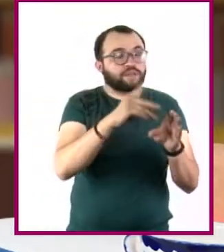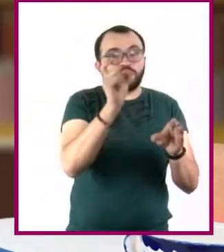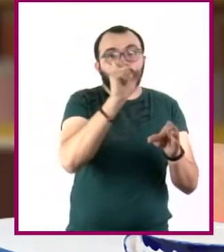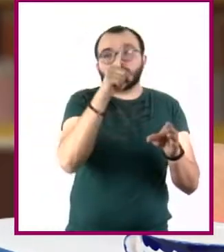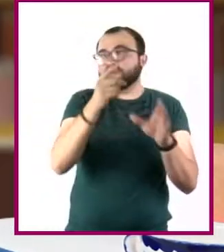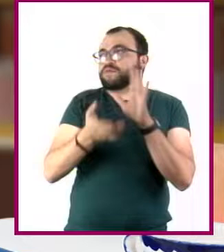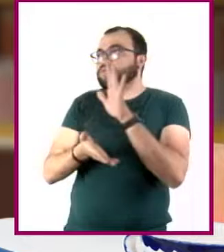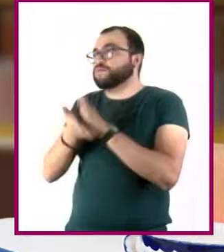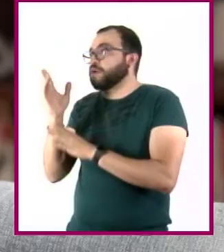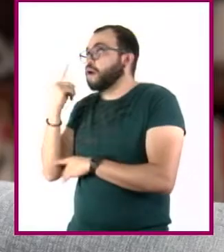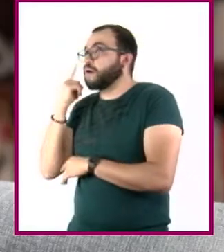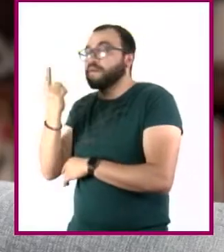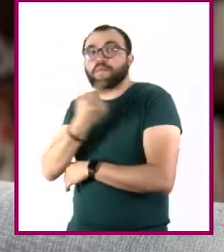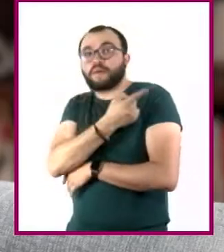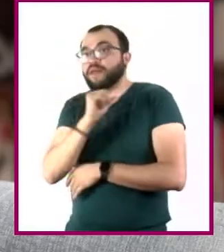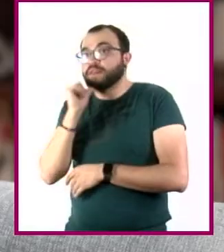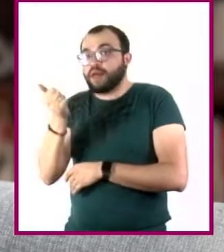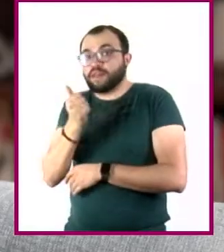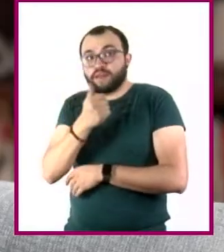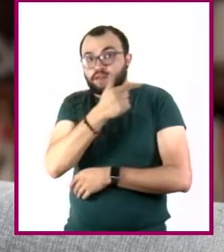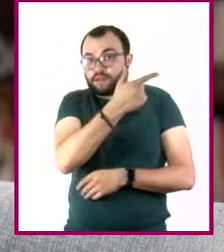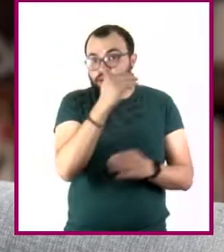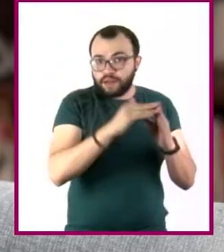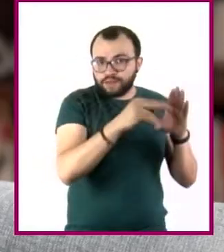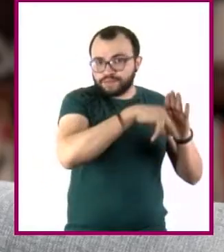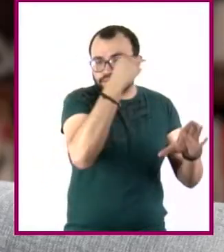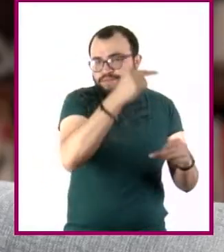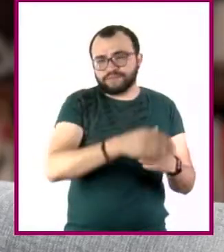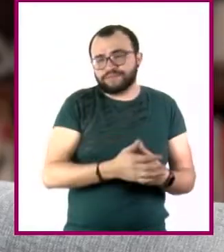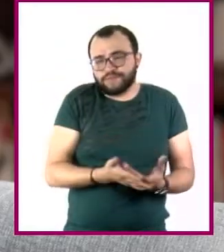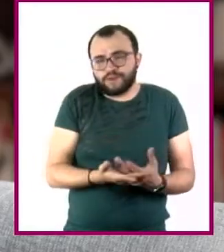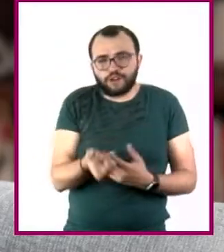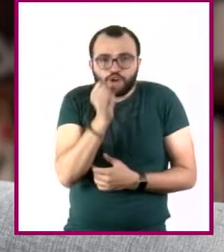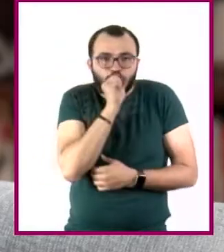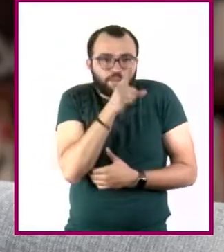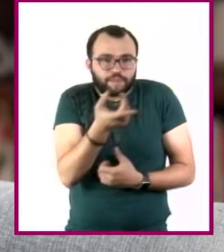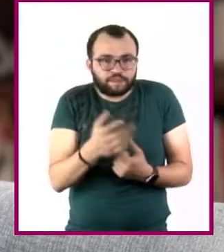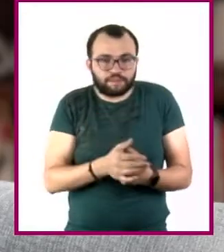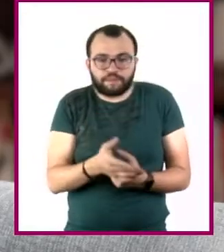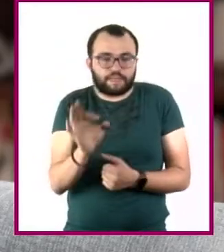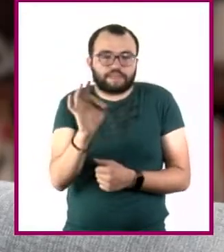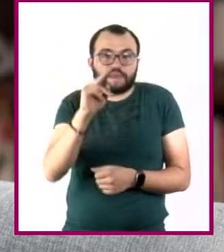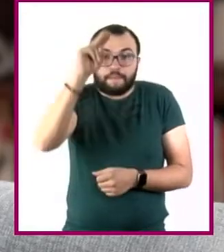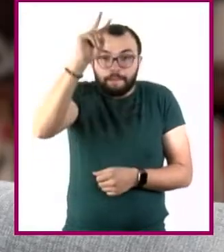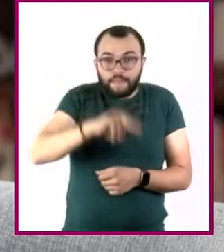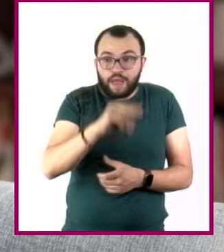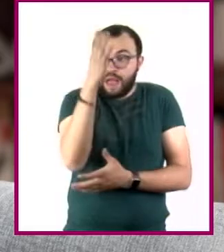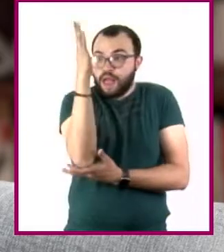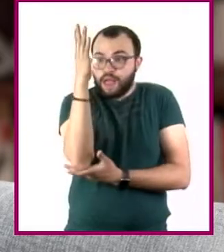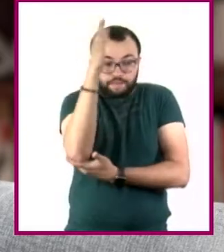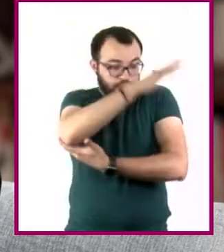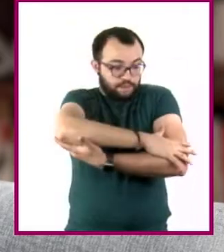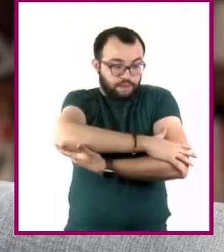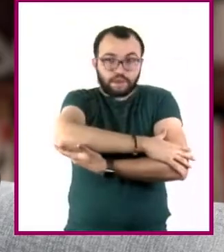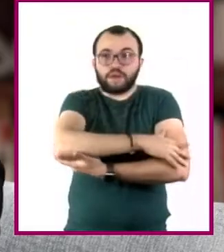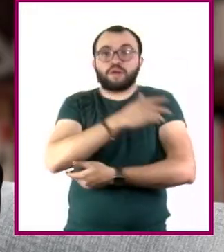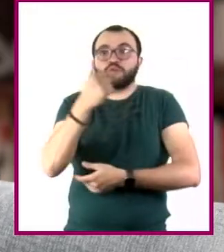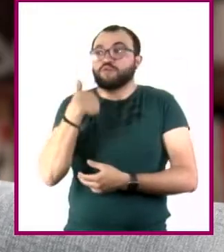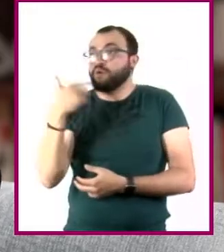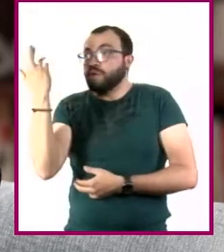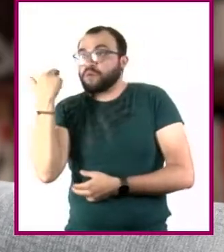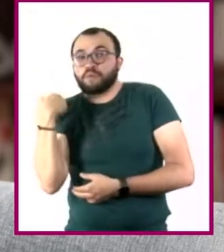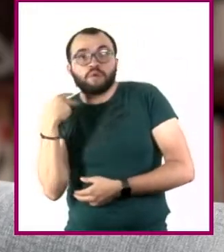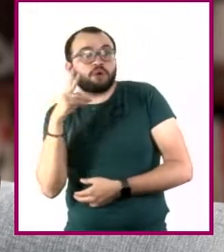llegue a dormir en la noche. Pues es lo mismo, ¿no? Si es verdad que un árbol se cae en el bosque, pues se cae, lo escuchemos o